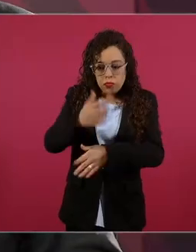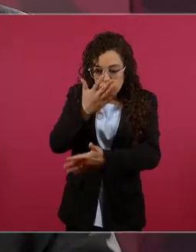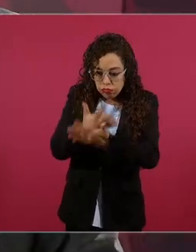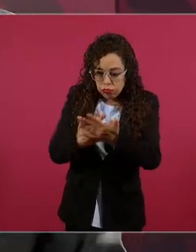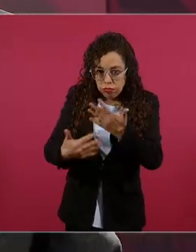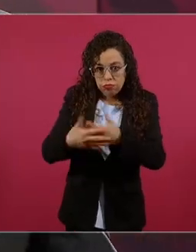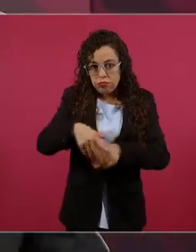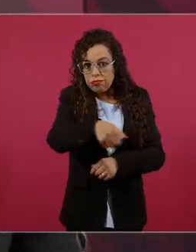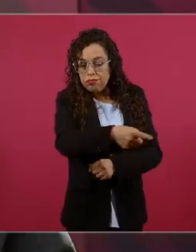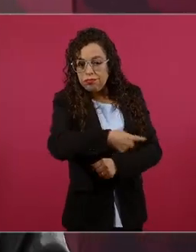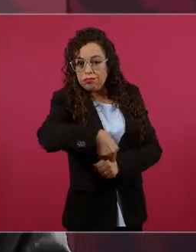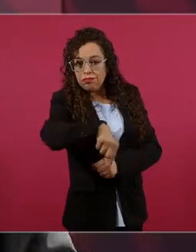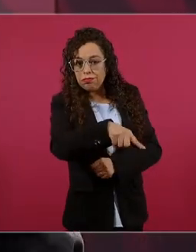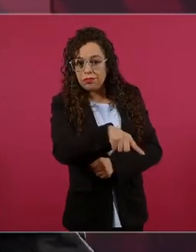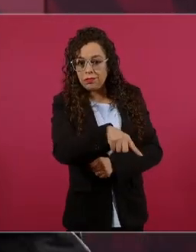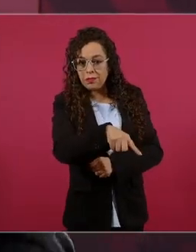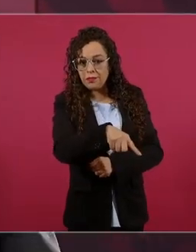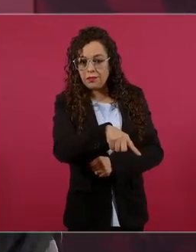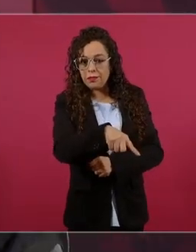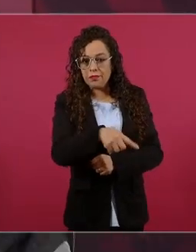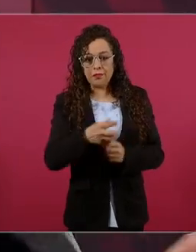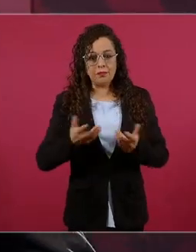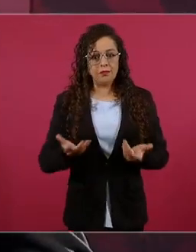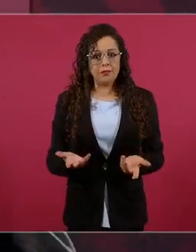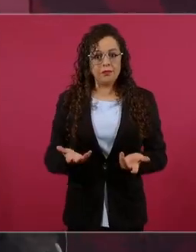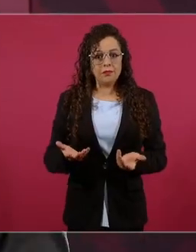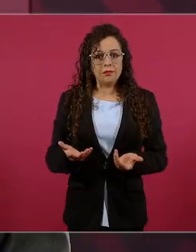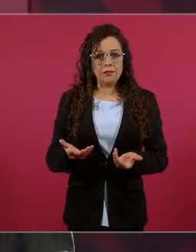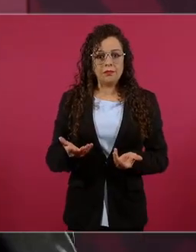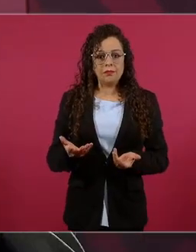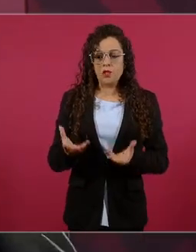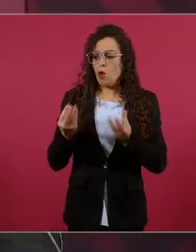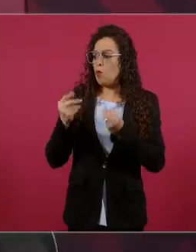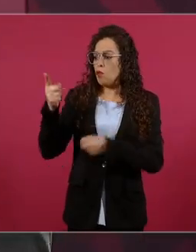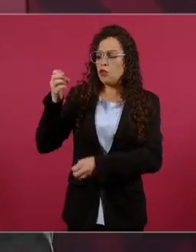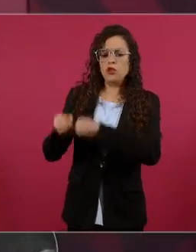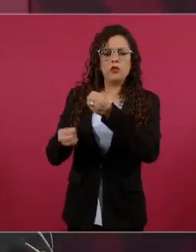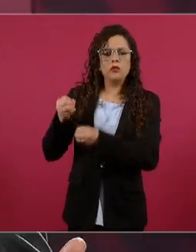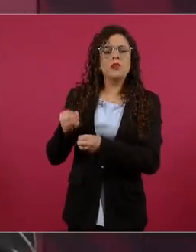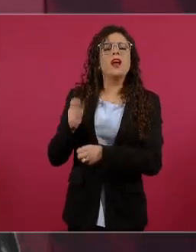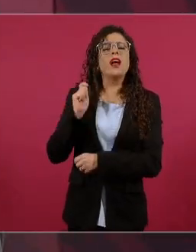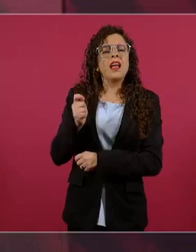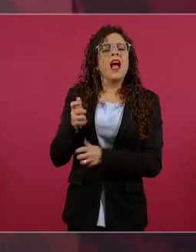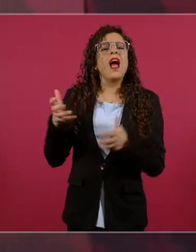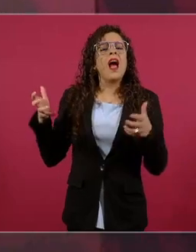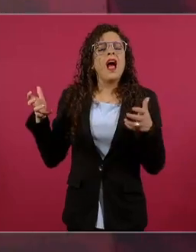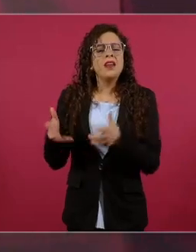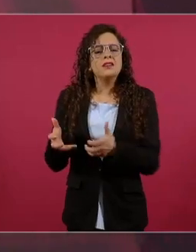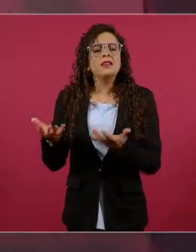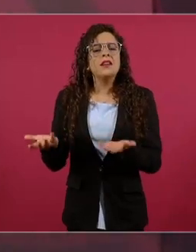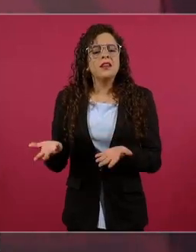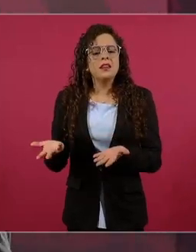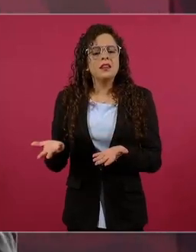ellos, muchos se dedican a las relaciones públicas, a recibir a los